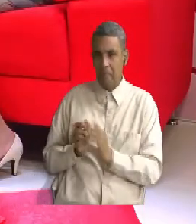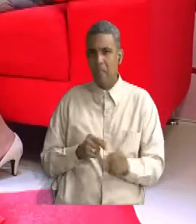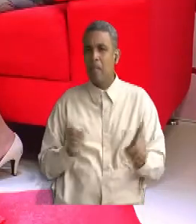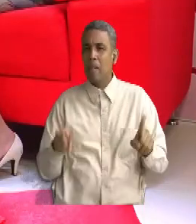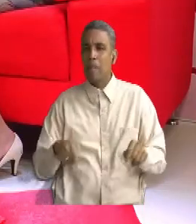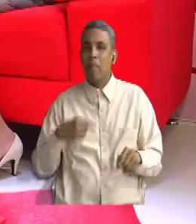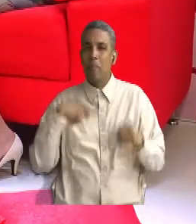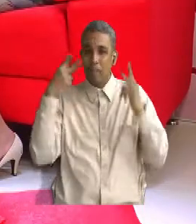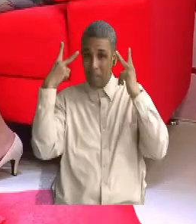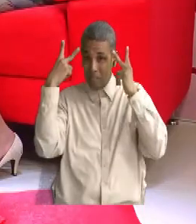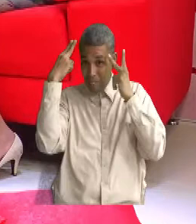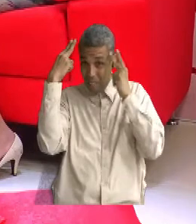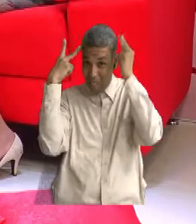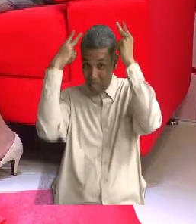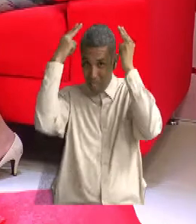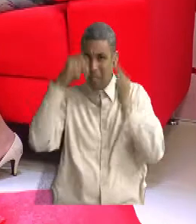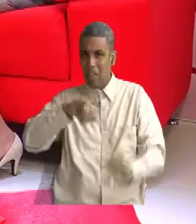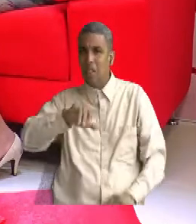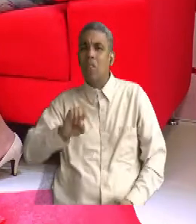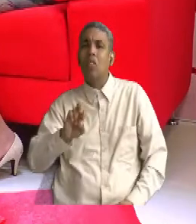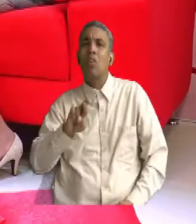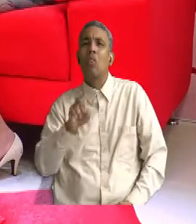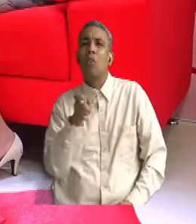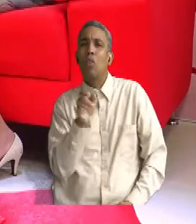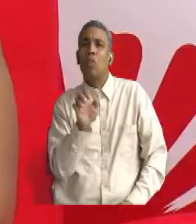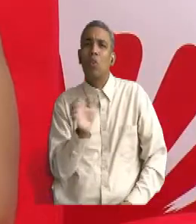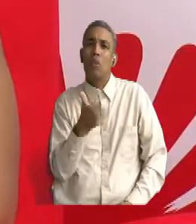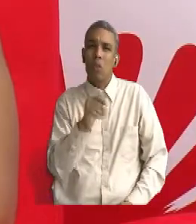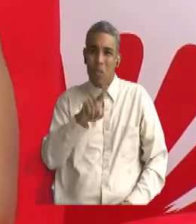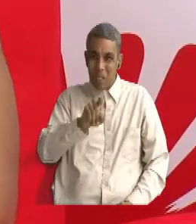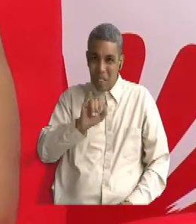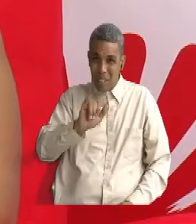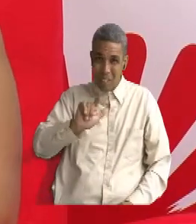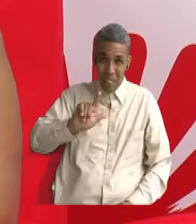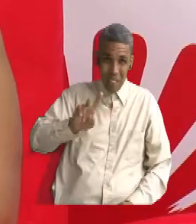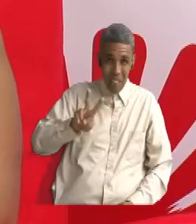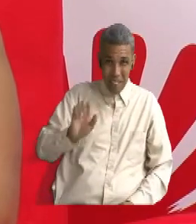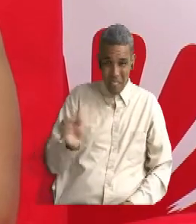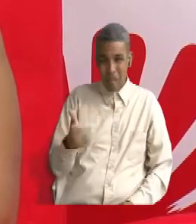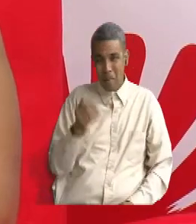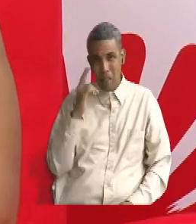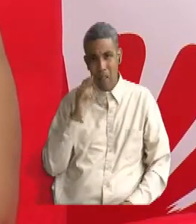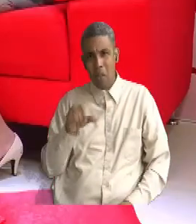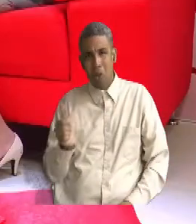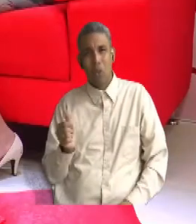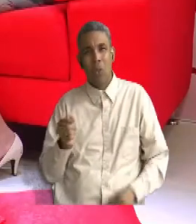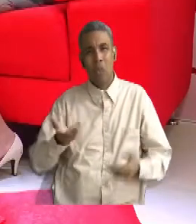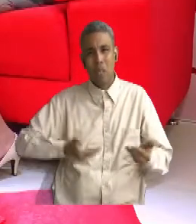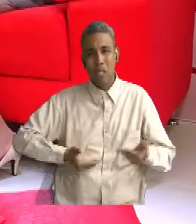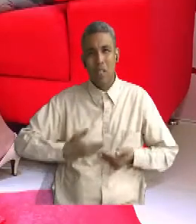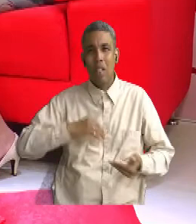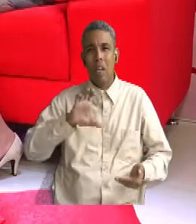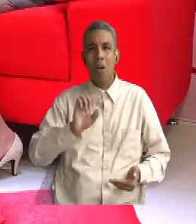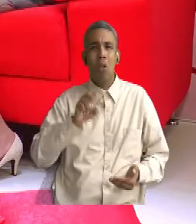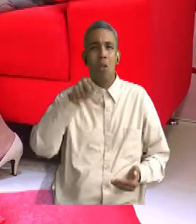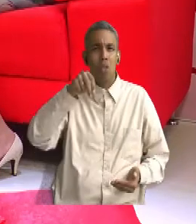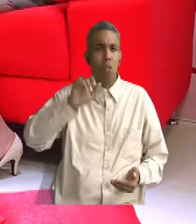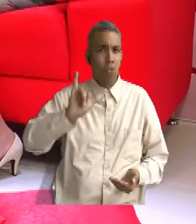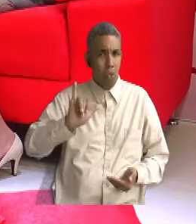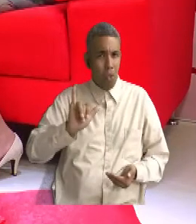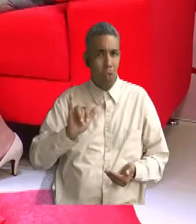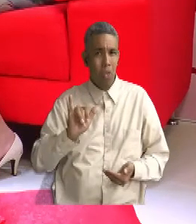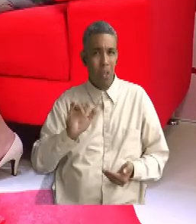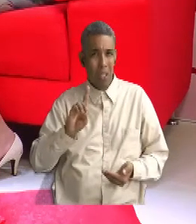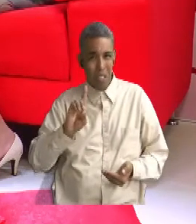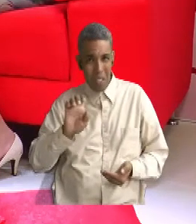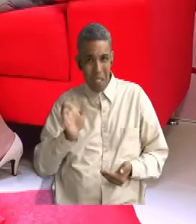Silva. Sí. Está Connie El Mar, que son accesorios. También está